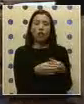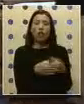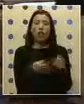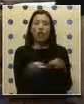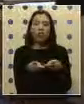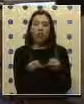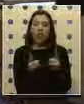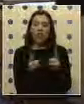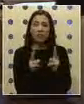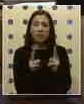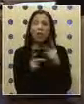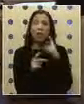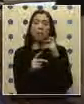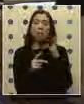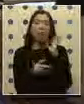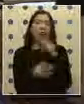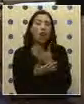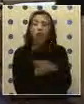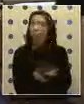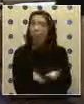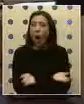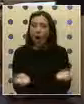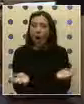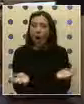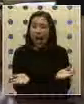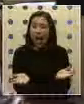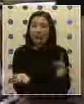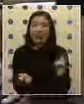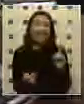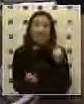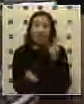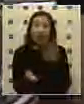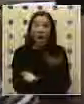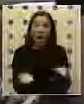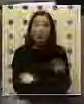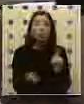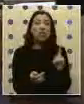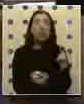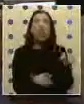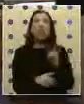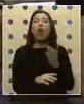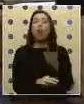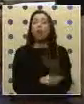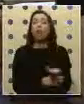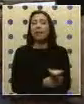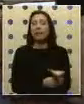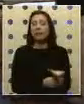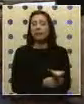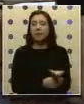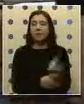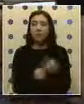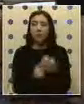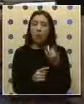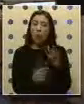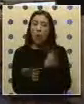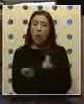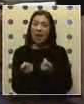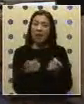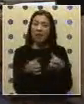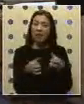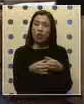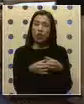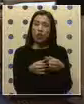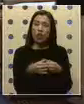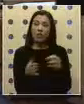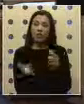derechos", porque no la hay, si no, no la exigirían. Y dado que esta es la única negociación